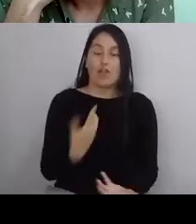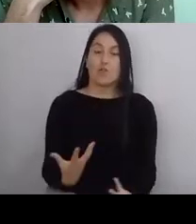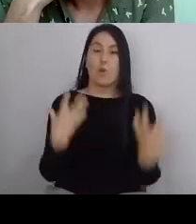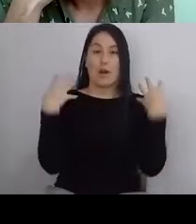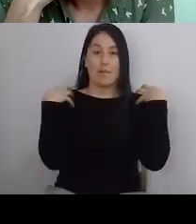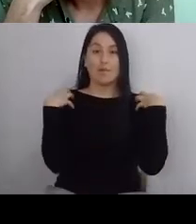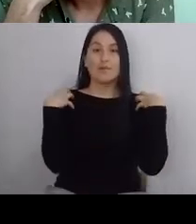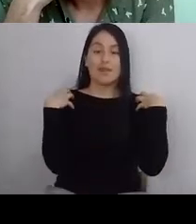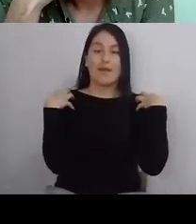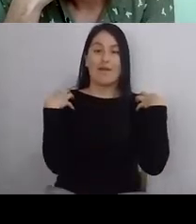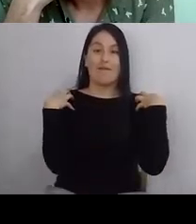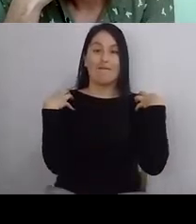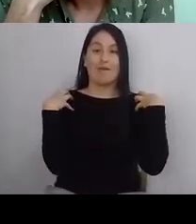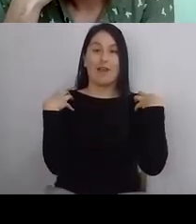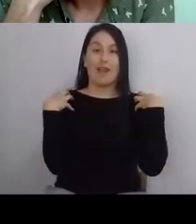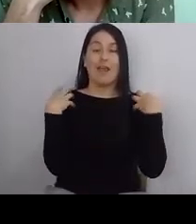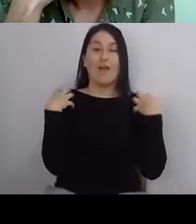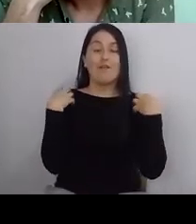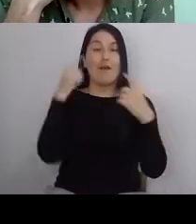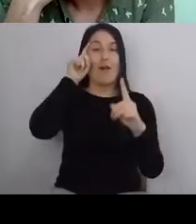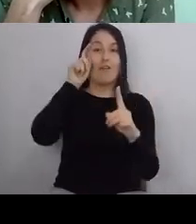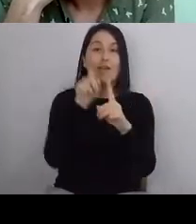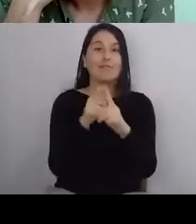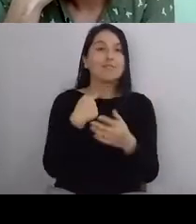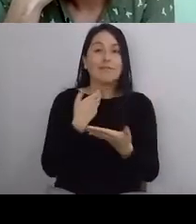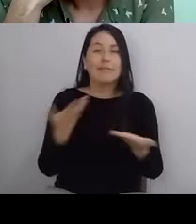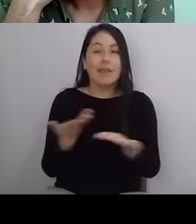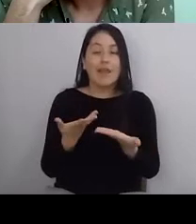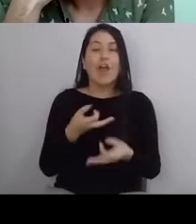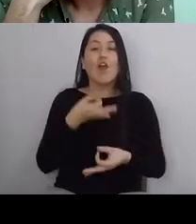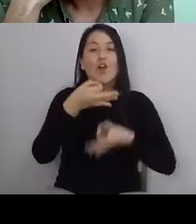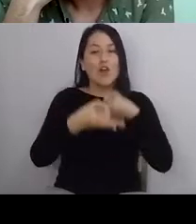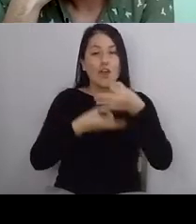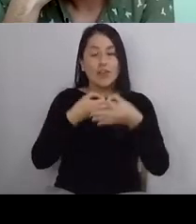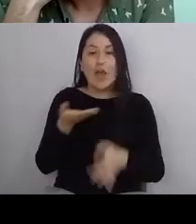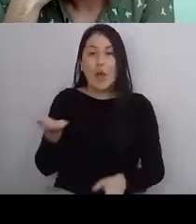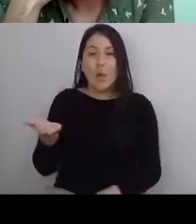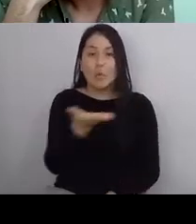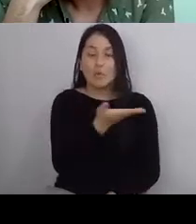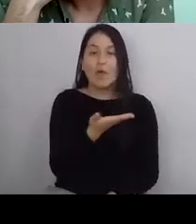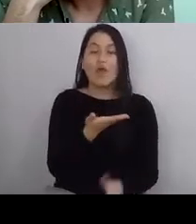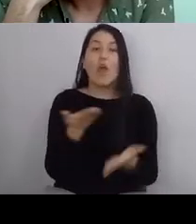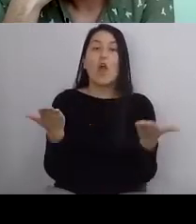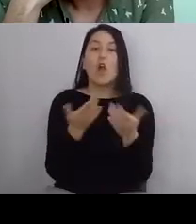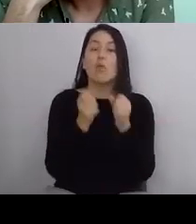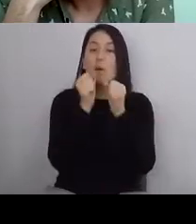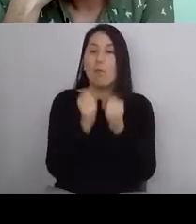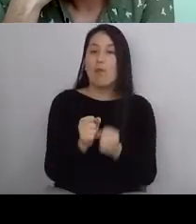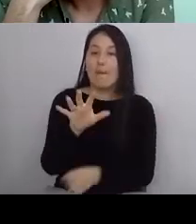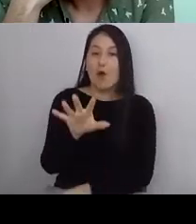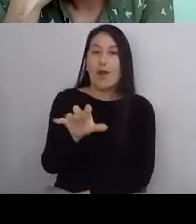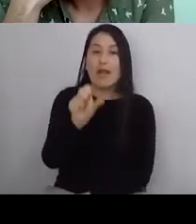se me encomienda la misión de poder contarles a ustedes cómo podemos reconocer